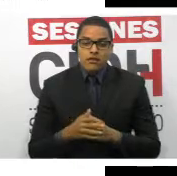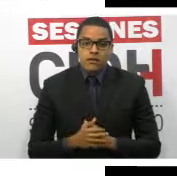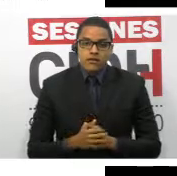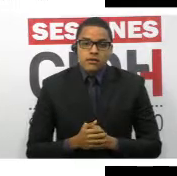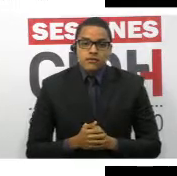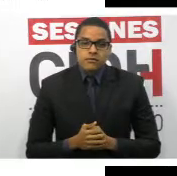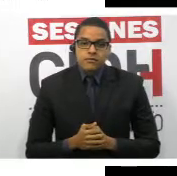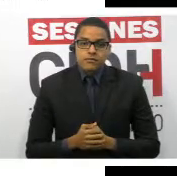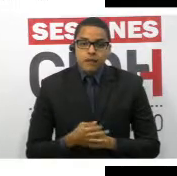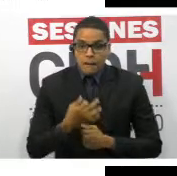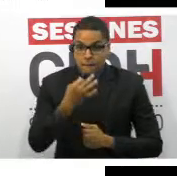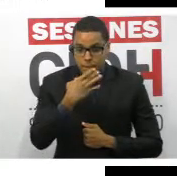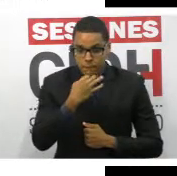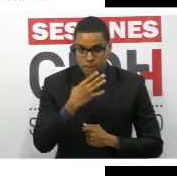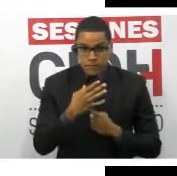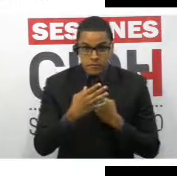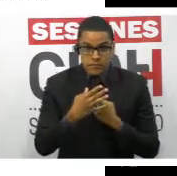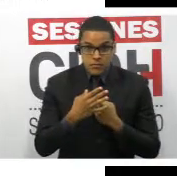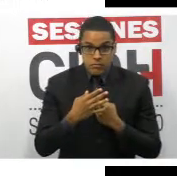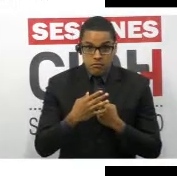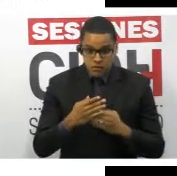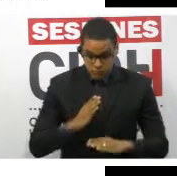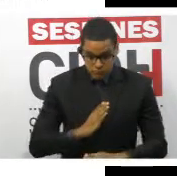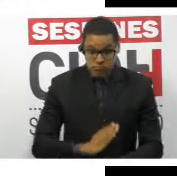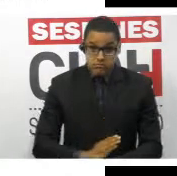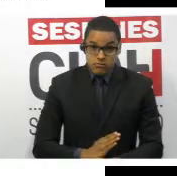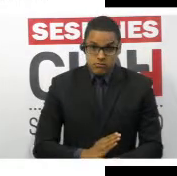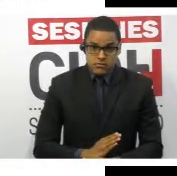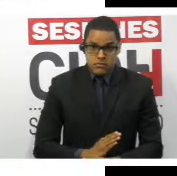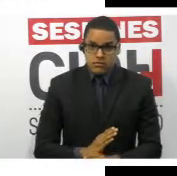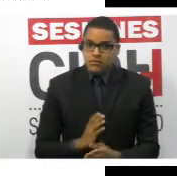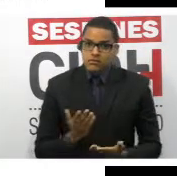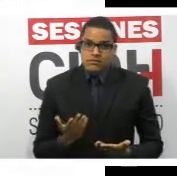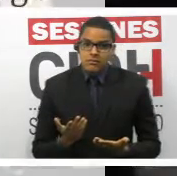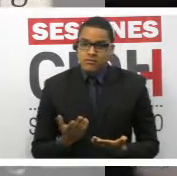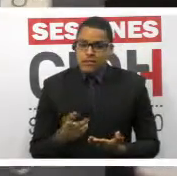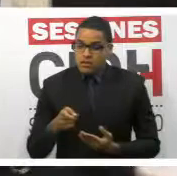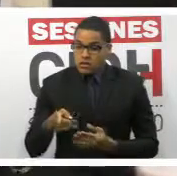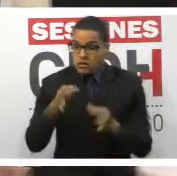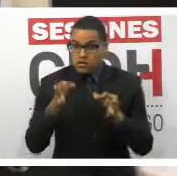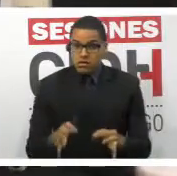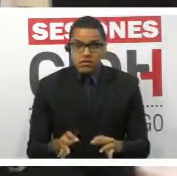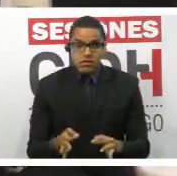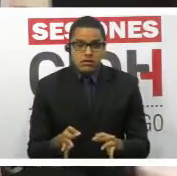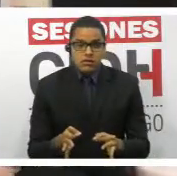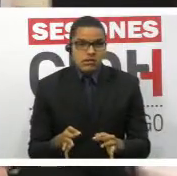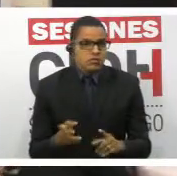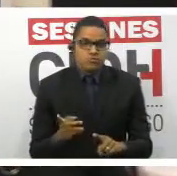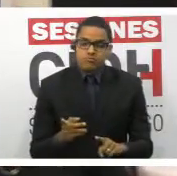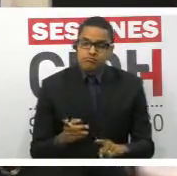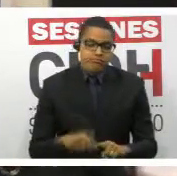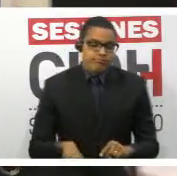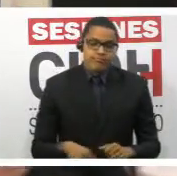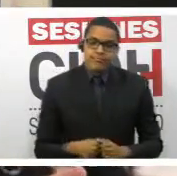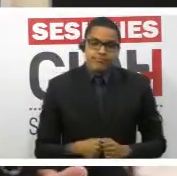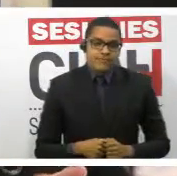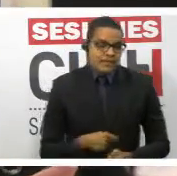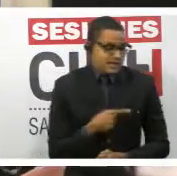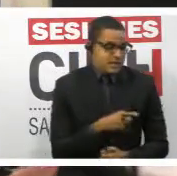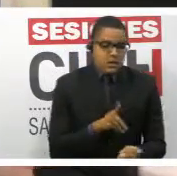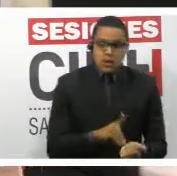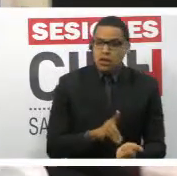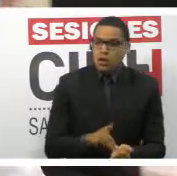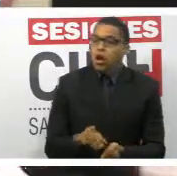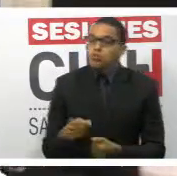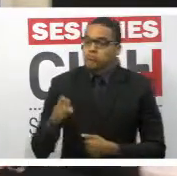que en gran medida no tienen que ver con la autonomía también en los métodos anticonceptivos una cuestión